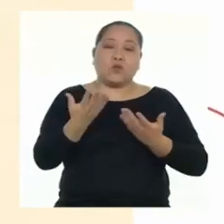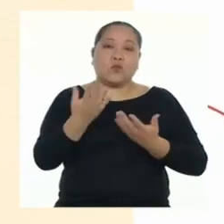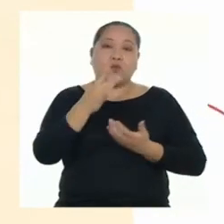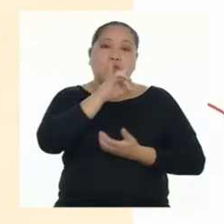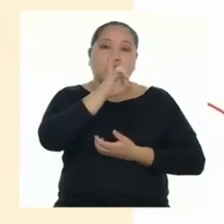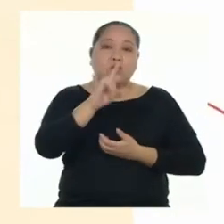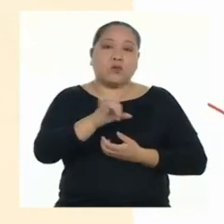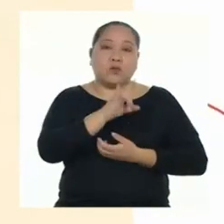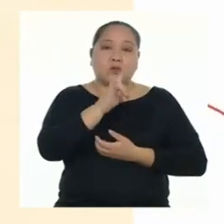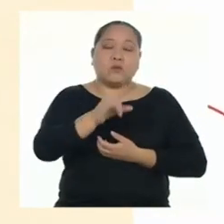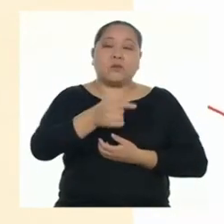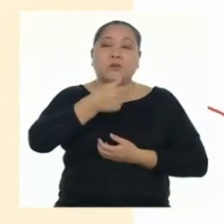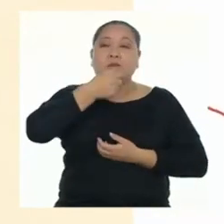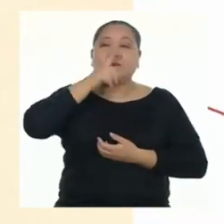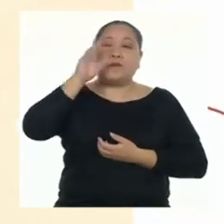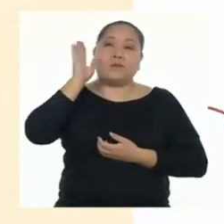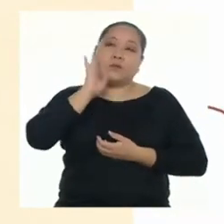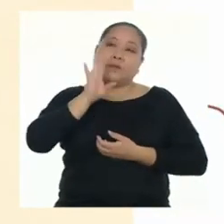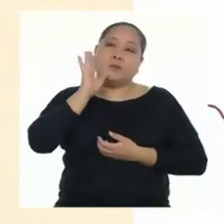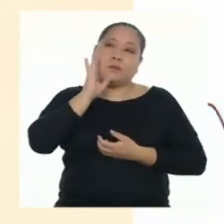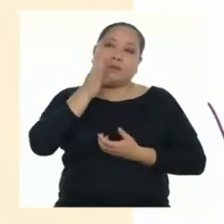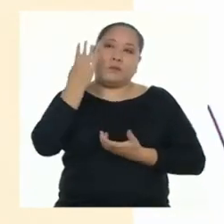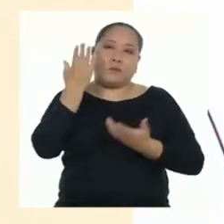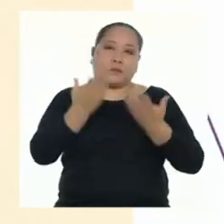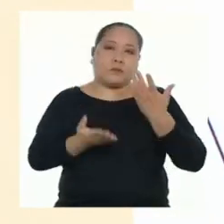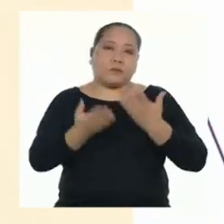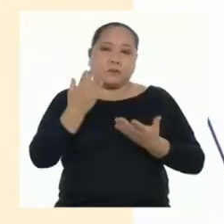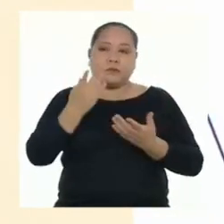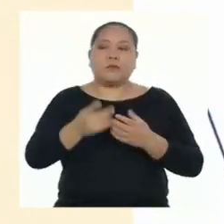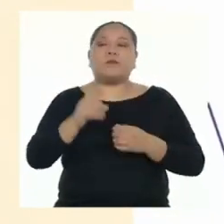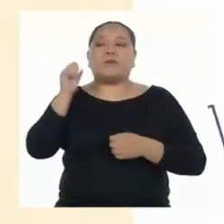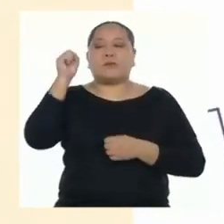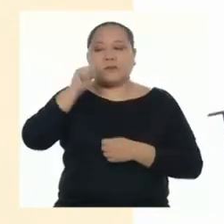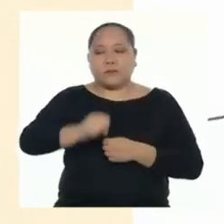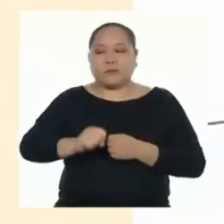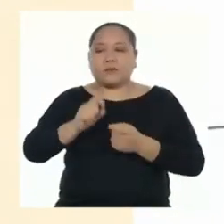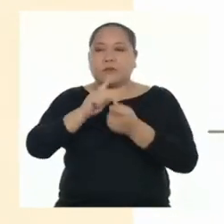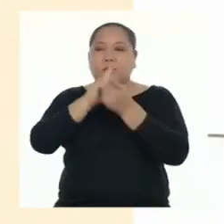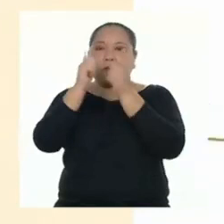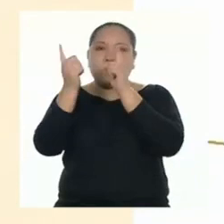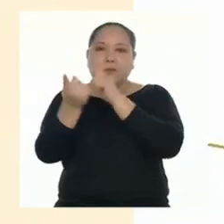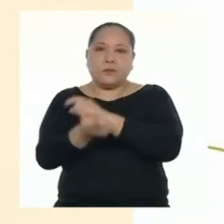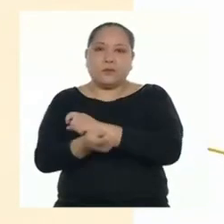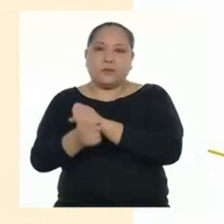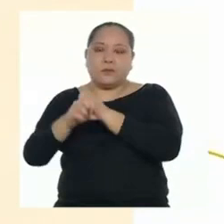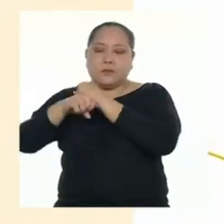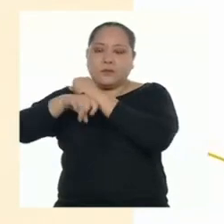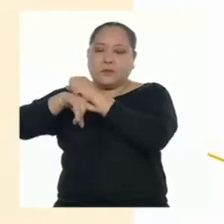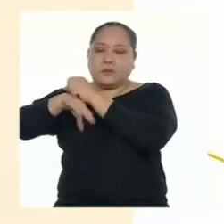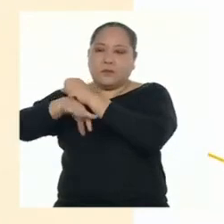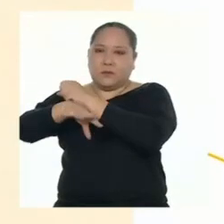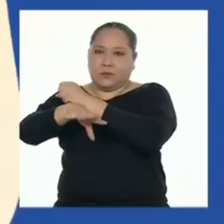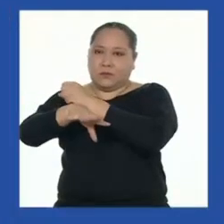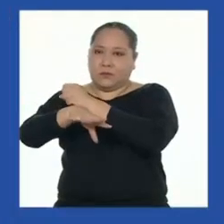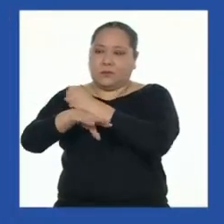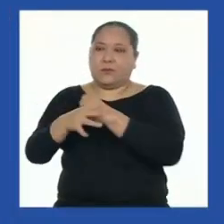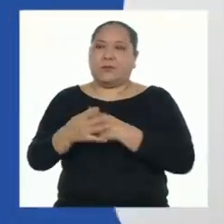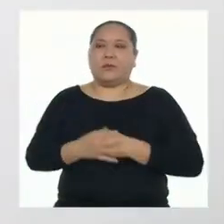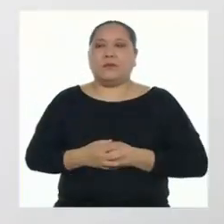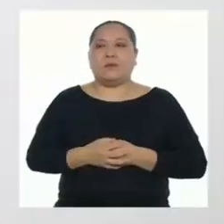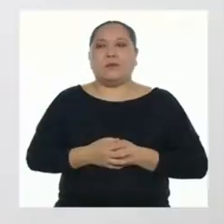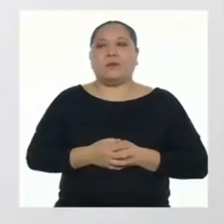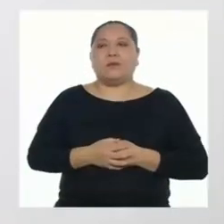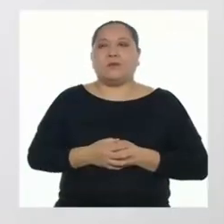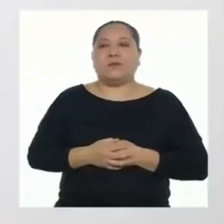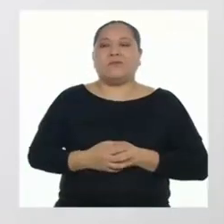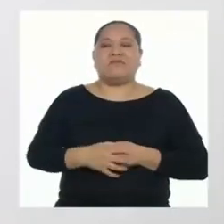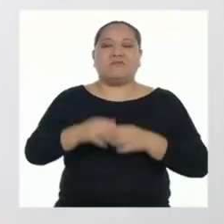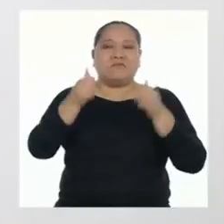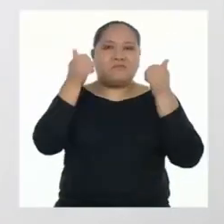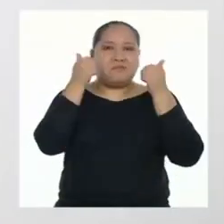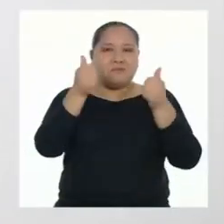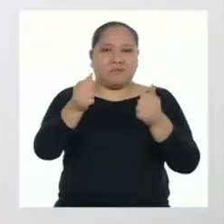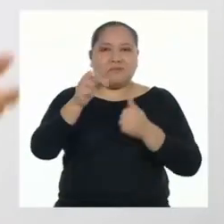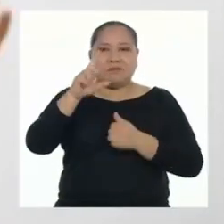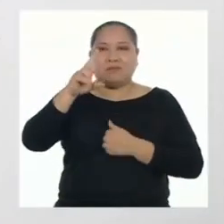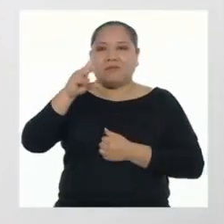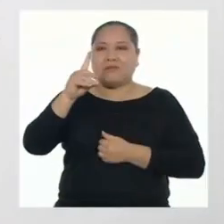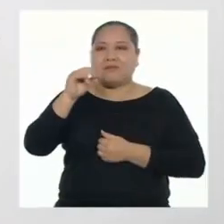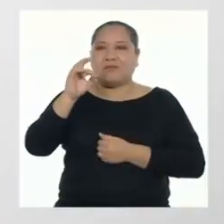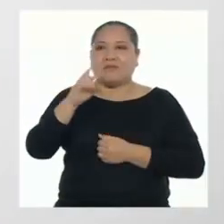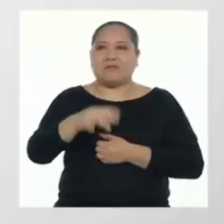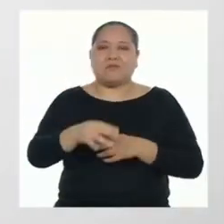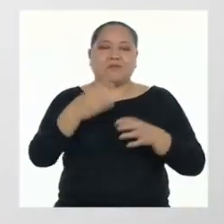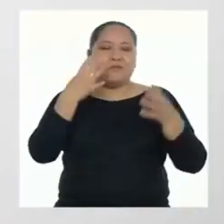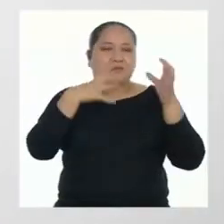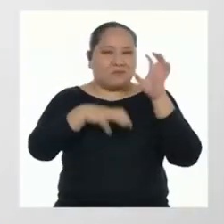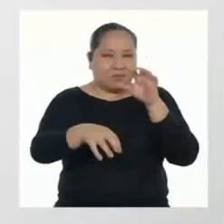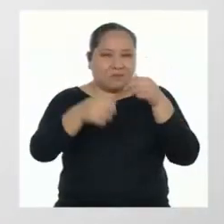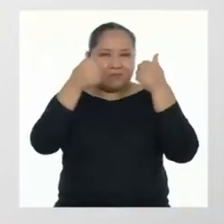utilizamos agua contaminada, entonces afectará el crecimiento de la raíz de la cebolla. Muy bien, Rodrigo, lo